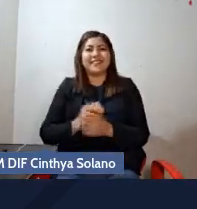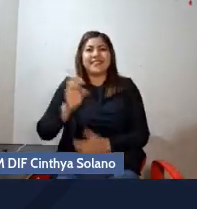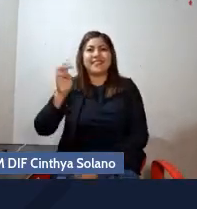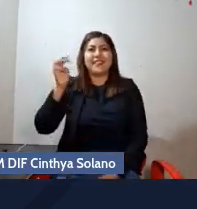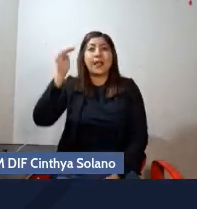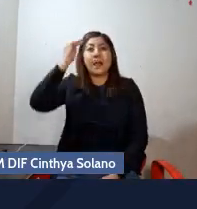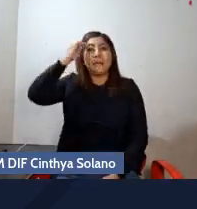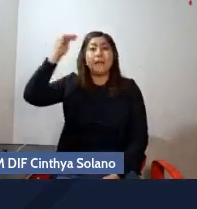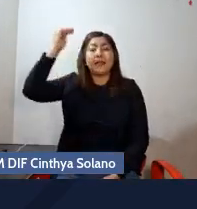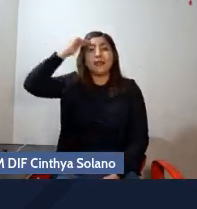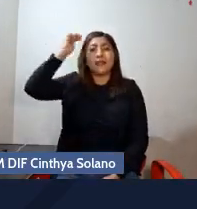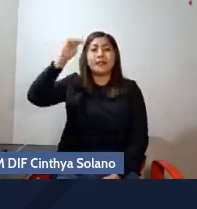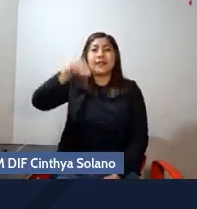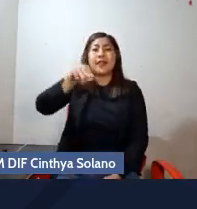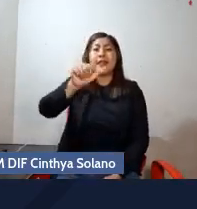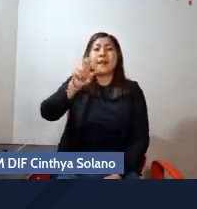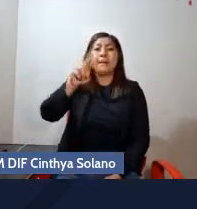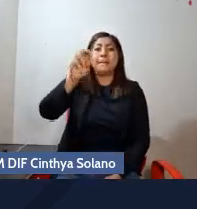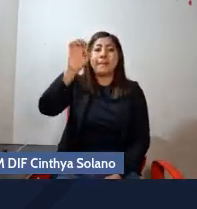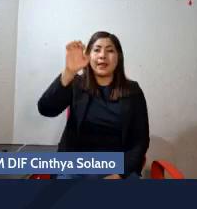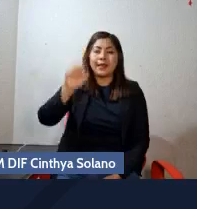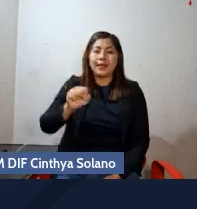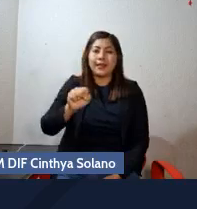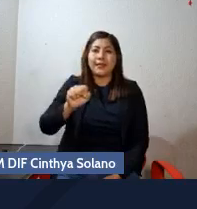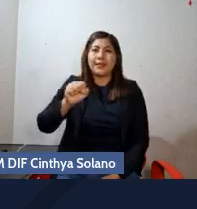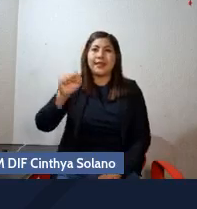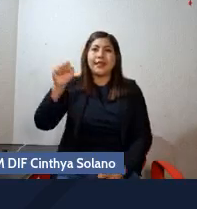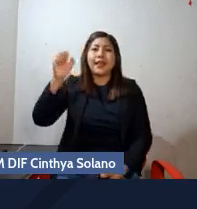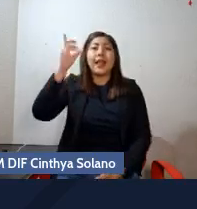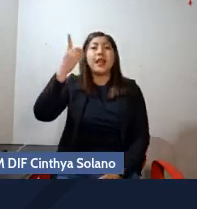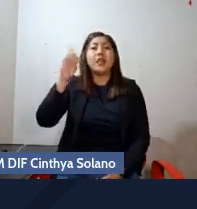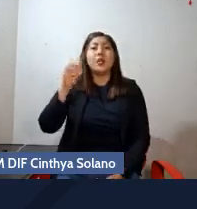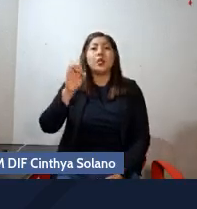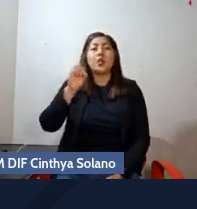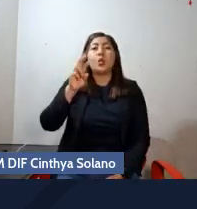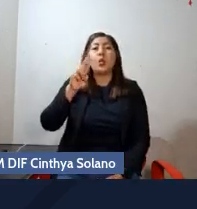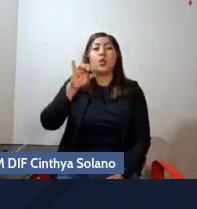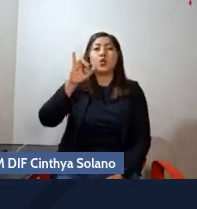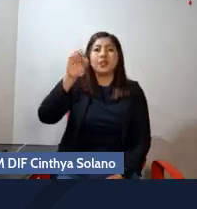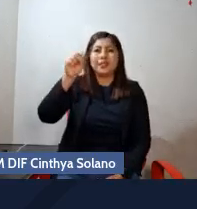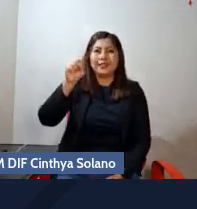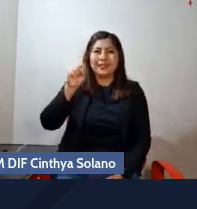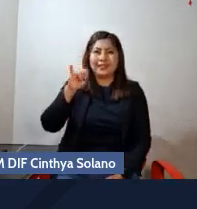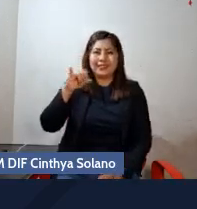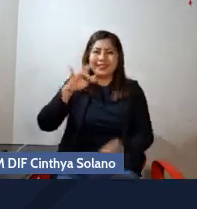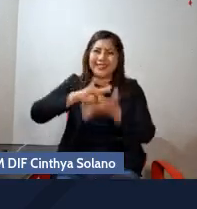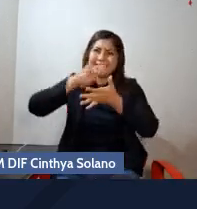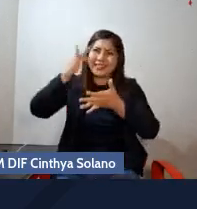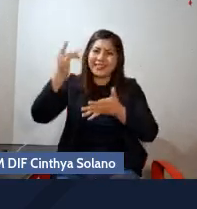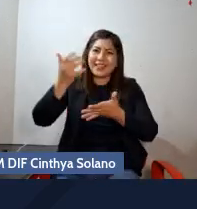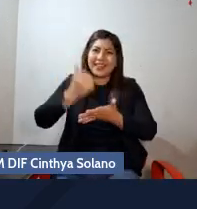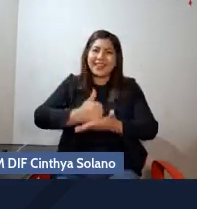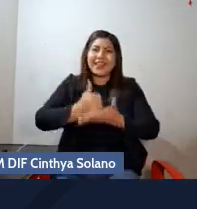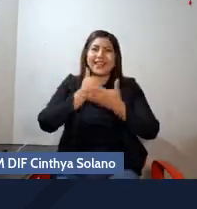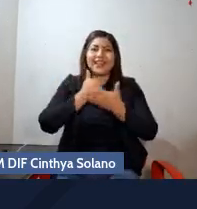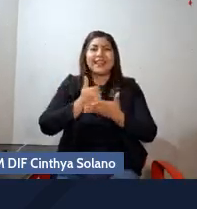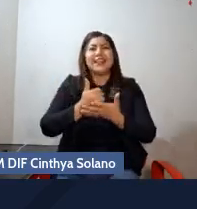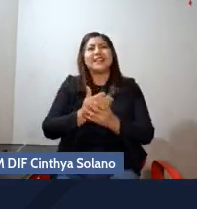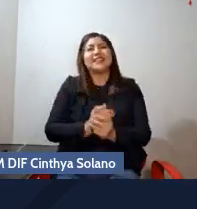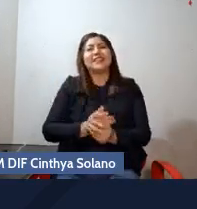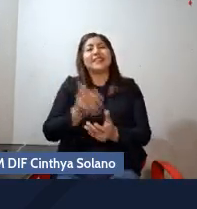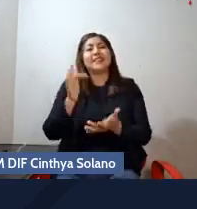Mares, así como doctor Osiris, gracias por esta colaboración y por esta información tan valiosa. Que tengan todas y